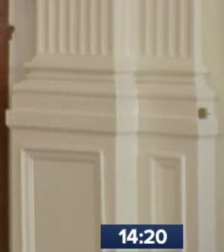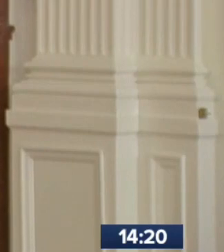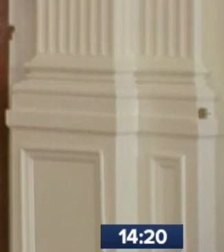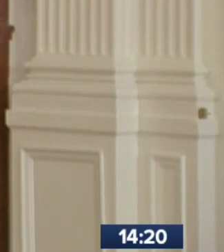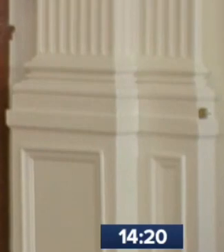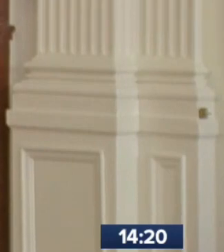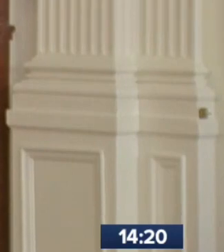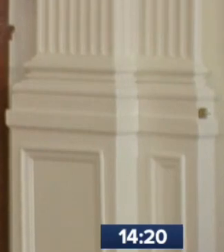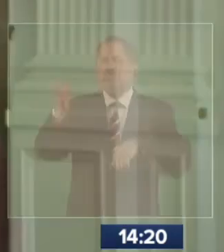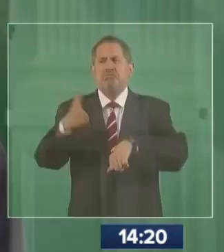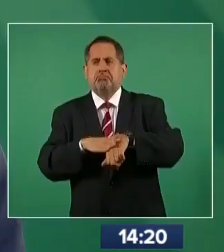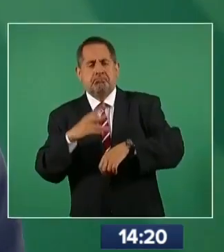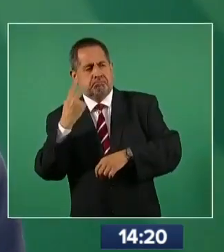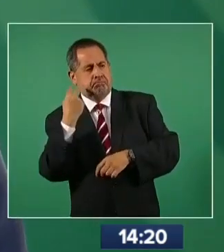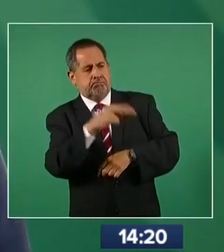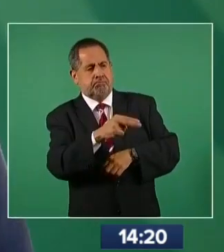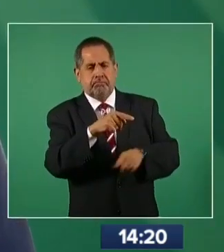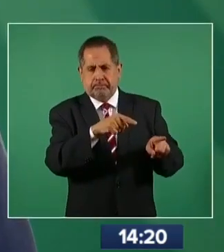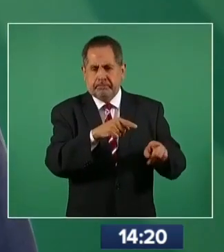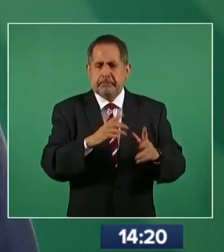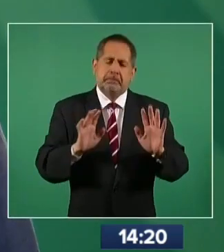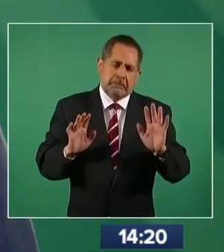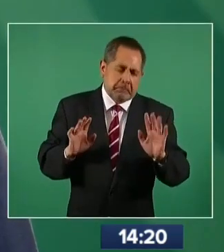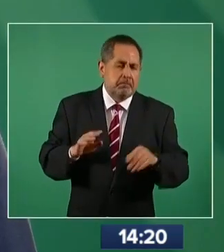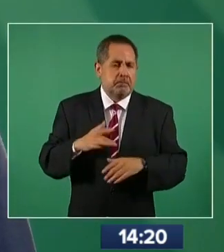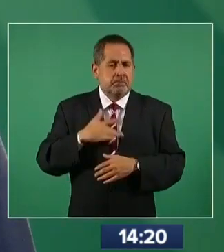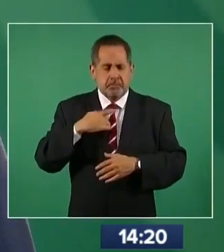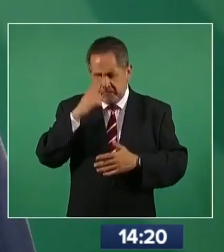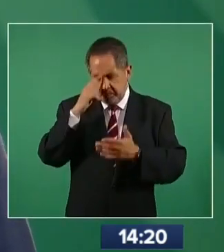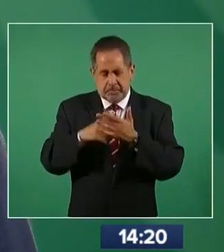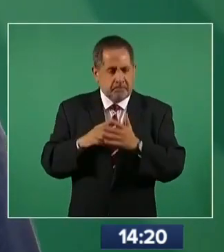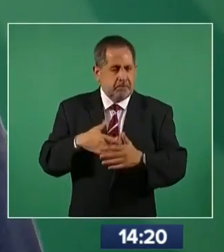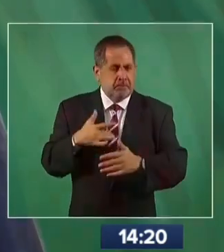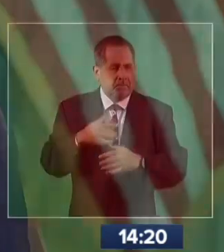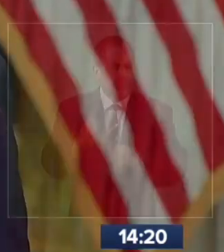Jake Sullivan, y una delegación de funcionarios estadounidenses.